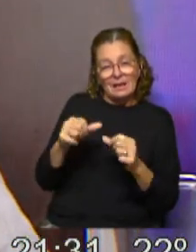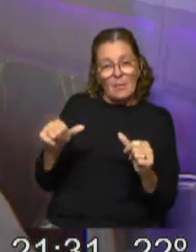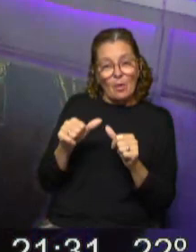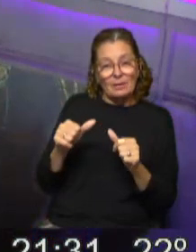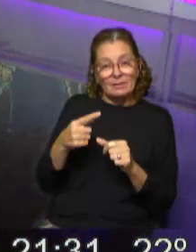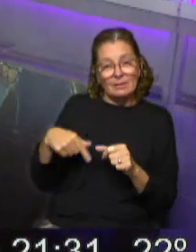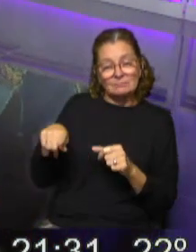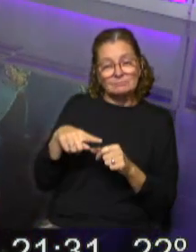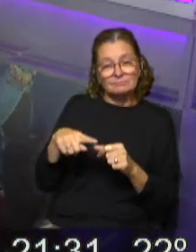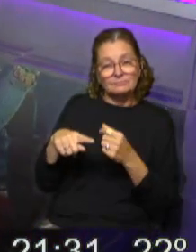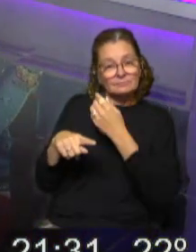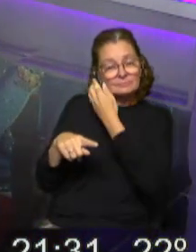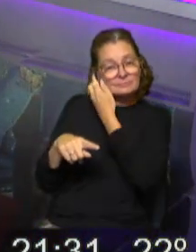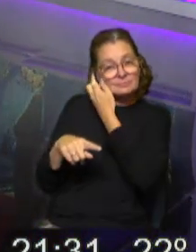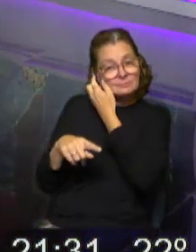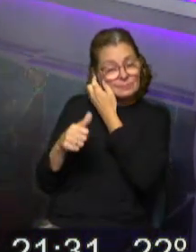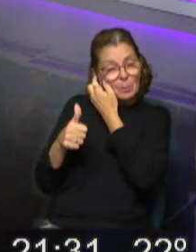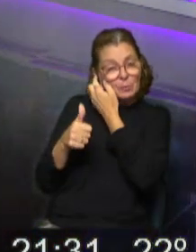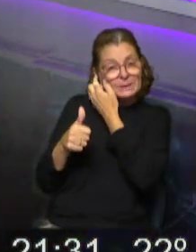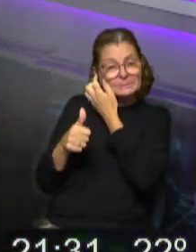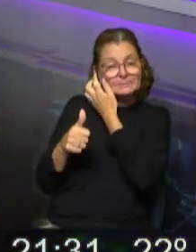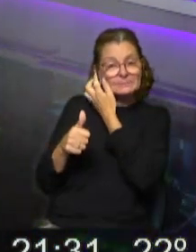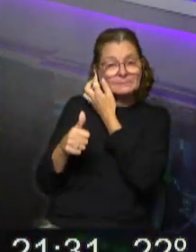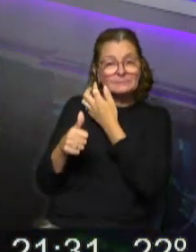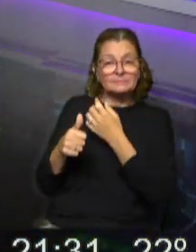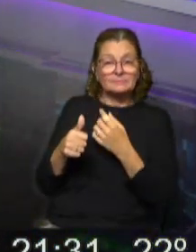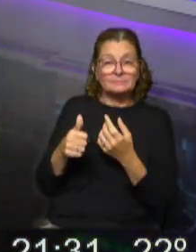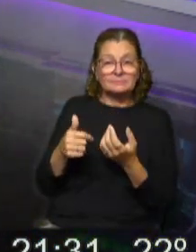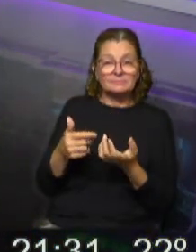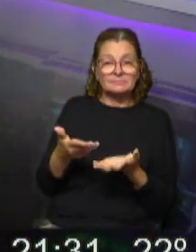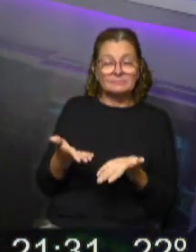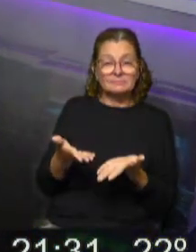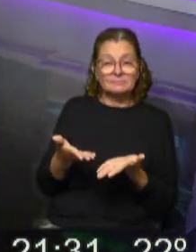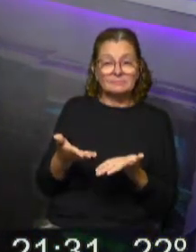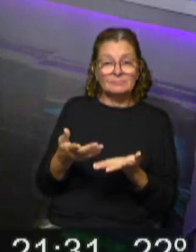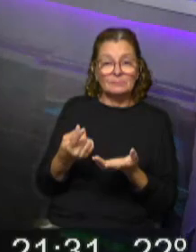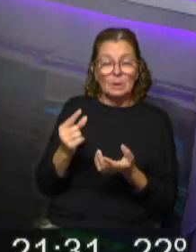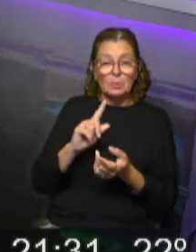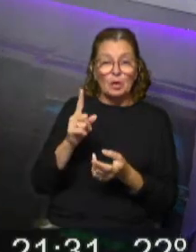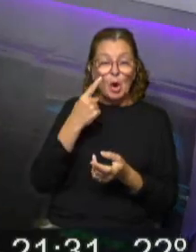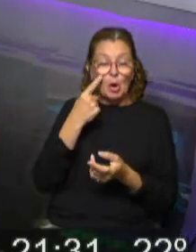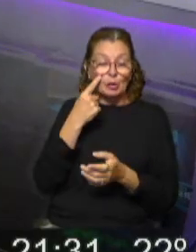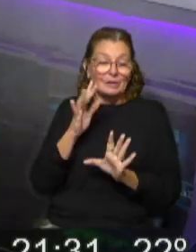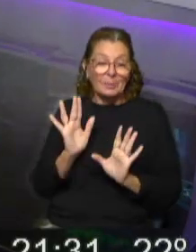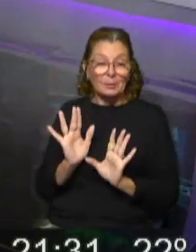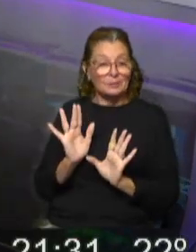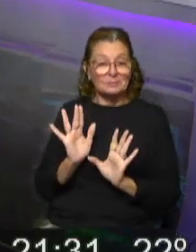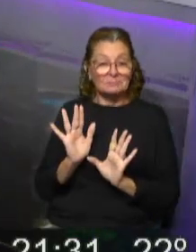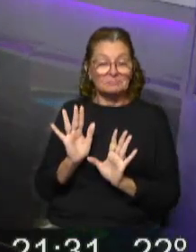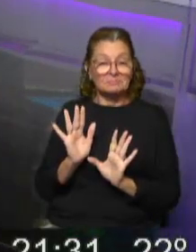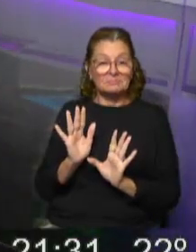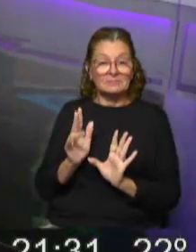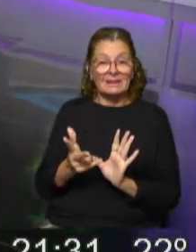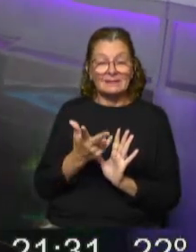hacer, funcionó muy bien, un poco de casualidad porque no nos conocíamos.